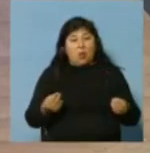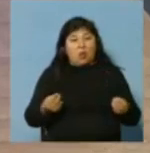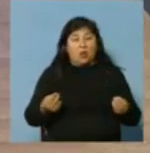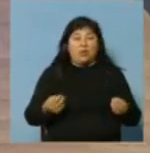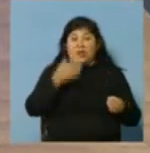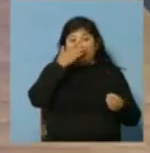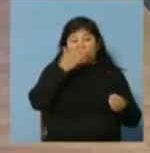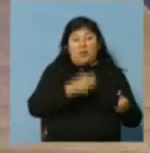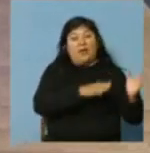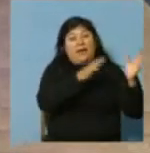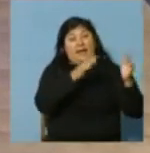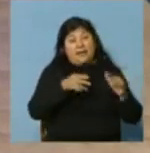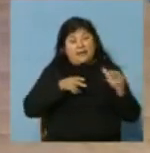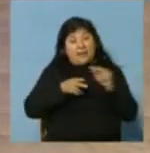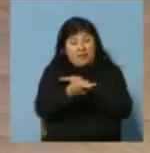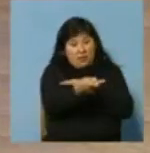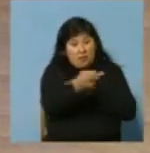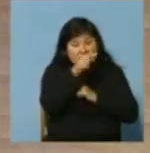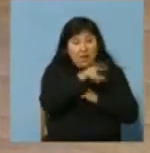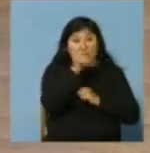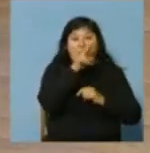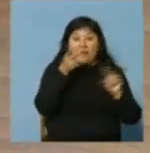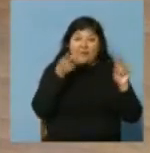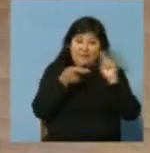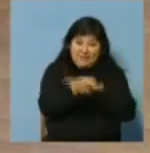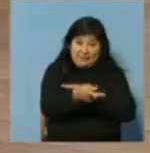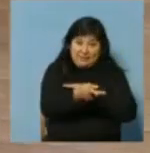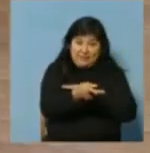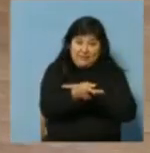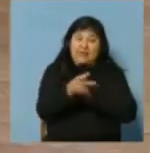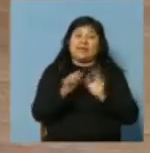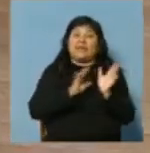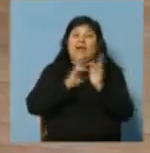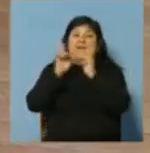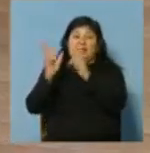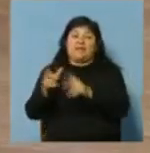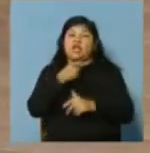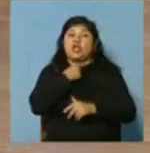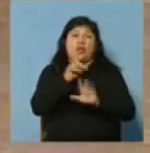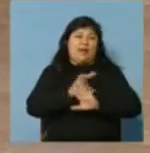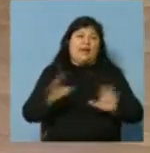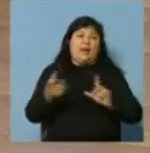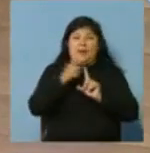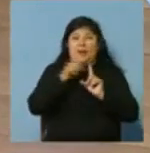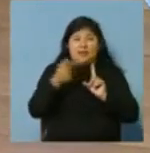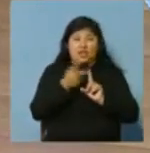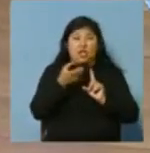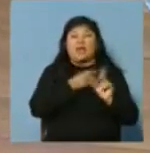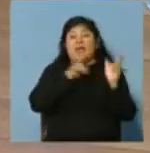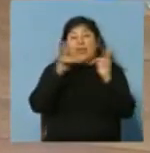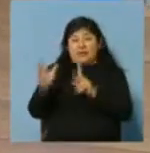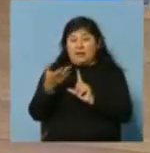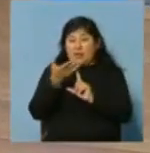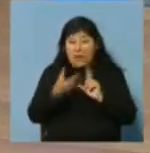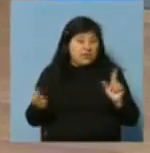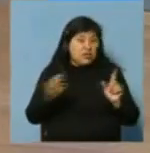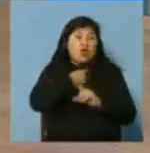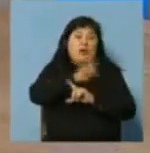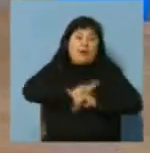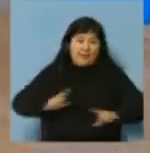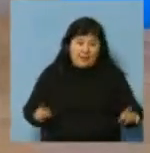a su ingreso ella el ingreso lo que solicita es que se interrumpa el embarazo sin más datos después